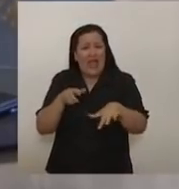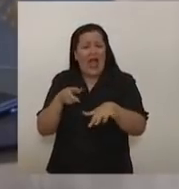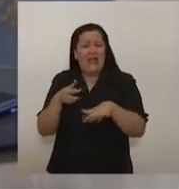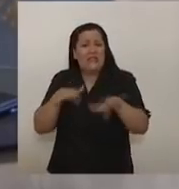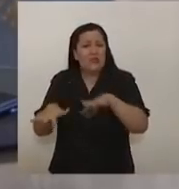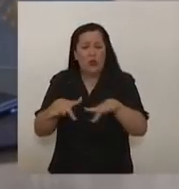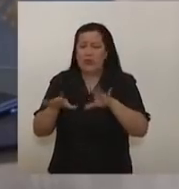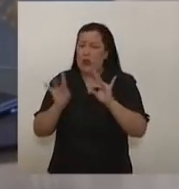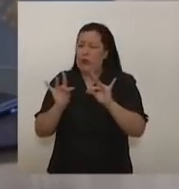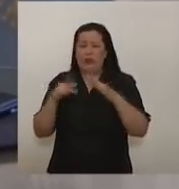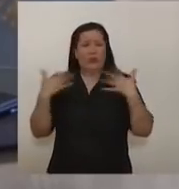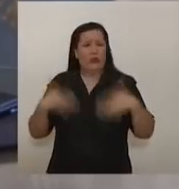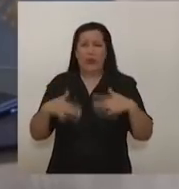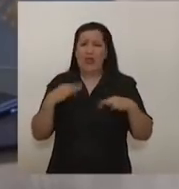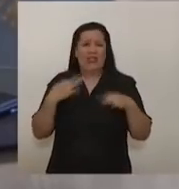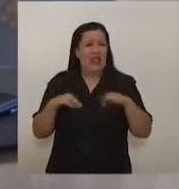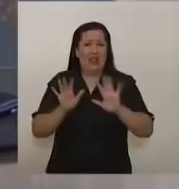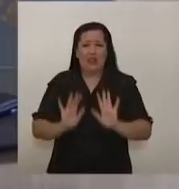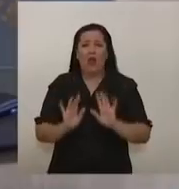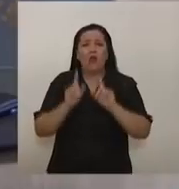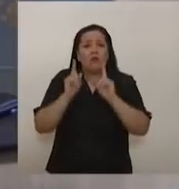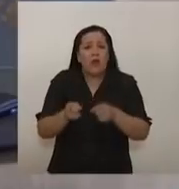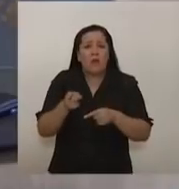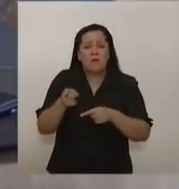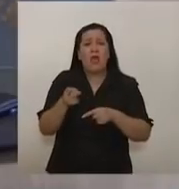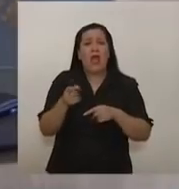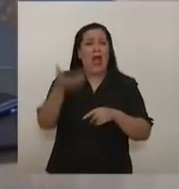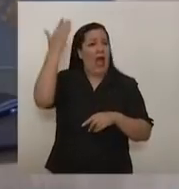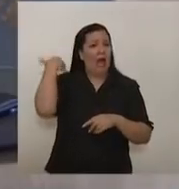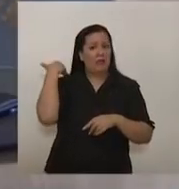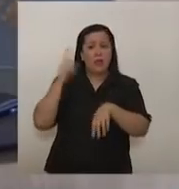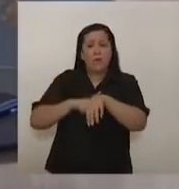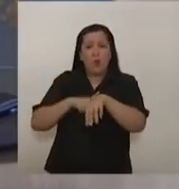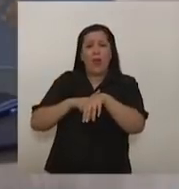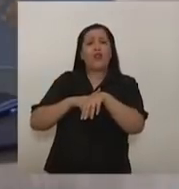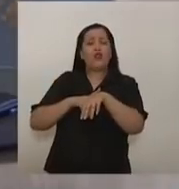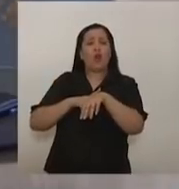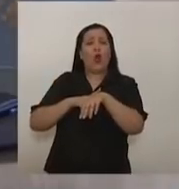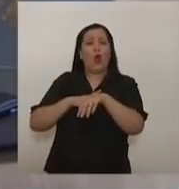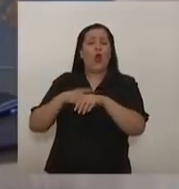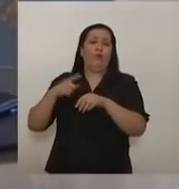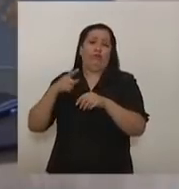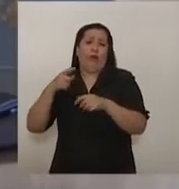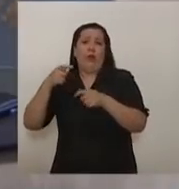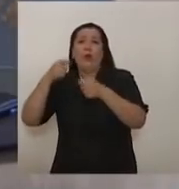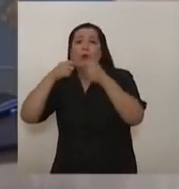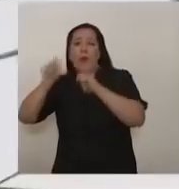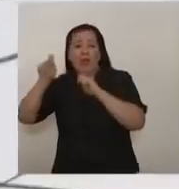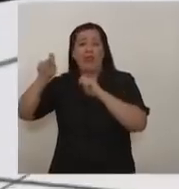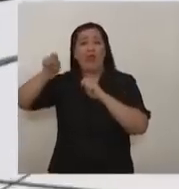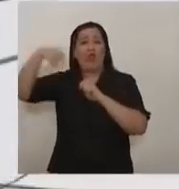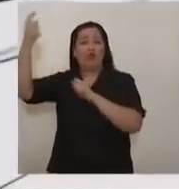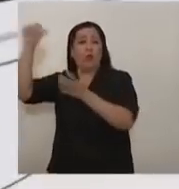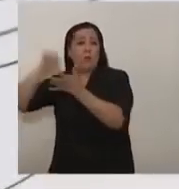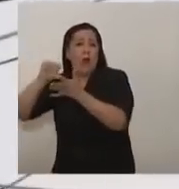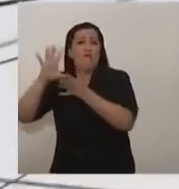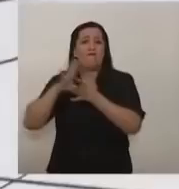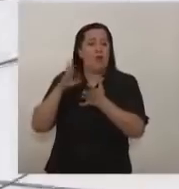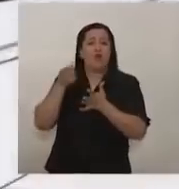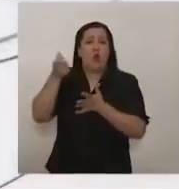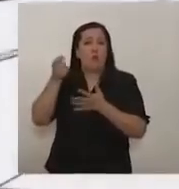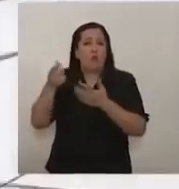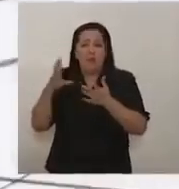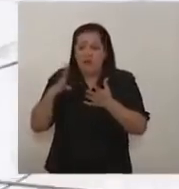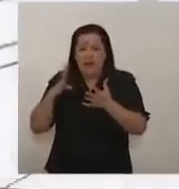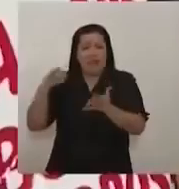situación dramática. Habían pasado de ser un país exportador a un país importador. Faltaban inversiones